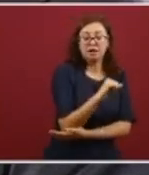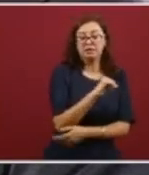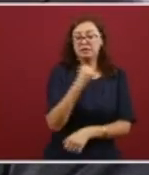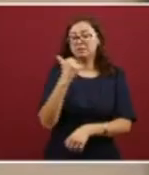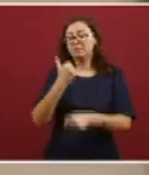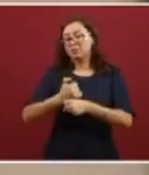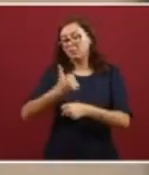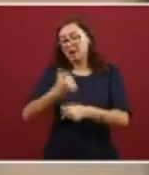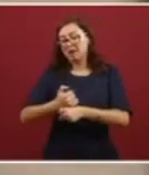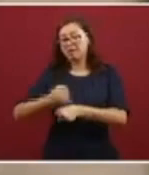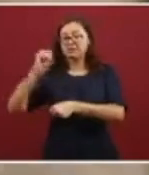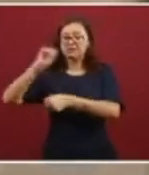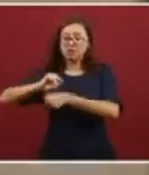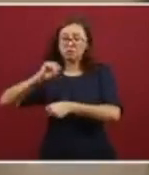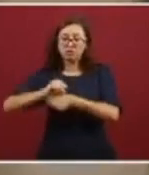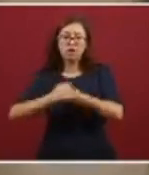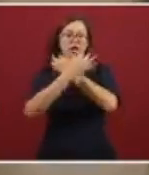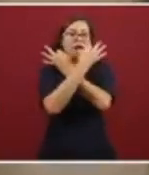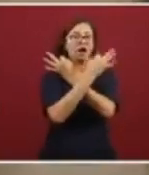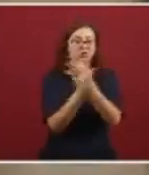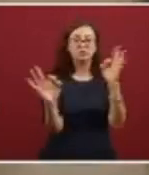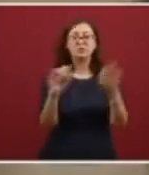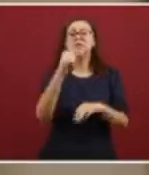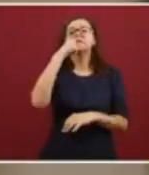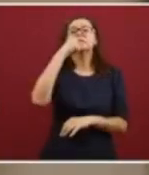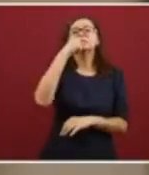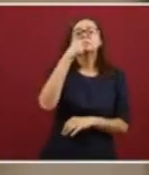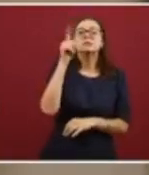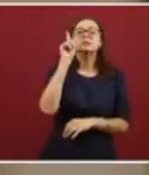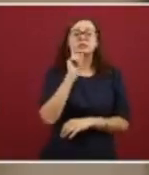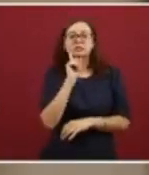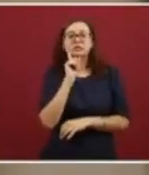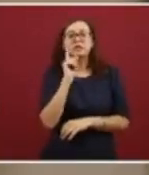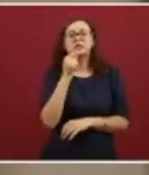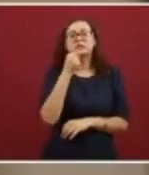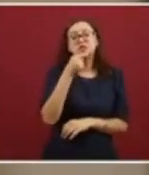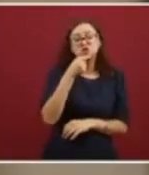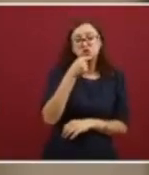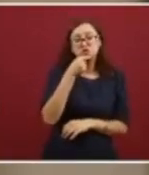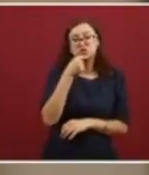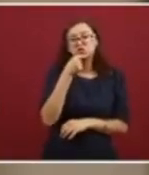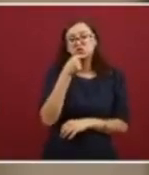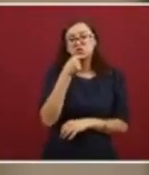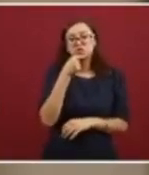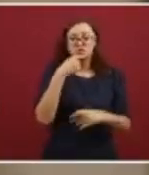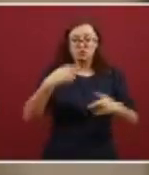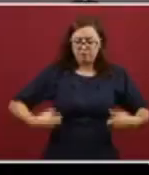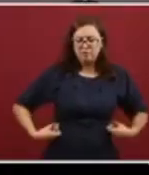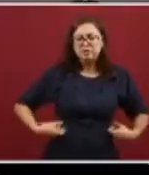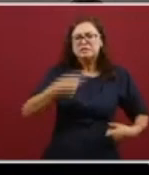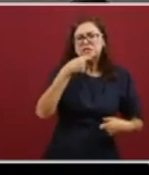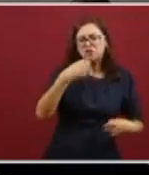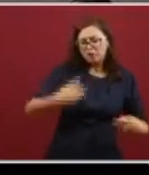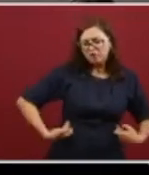básico, los niños pueden vestir faldas y las niñas pantalones. Hace